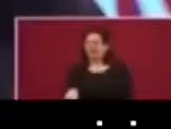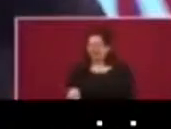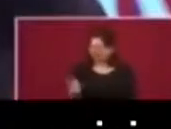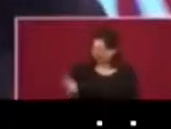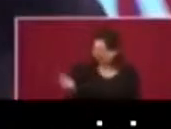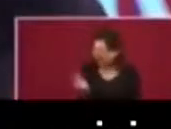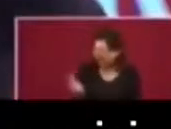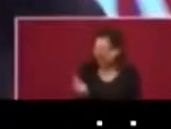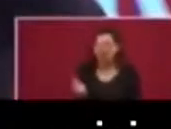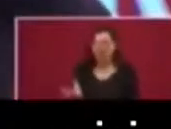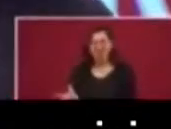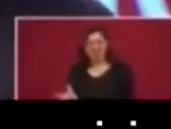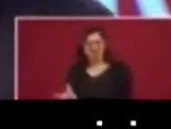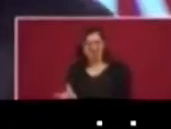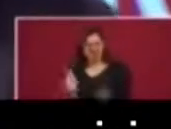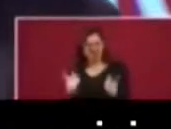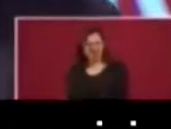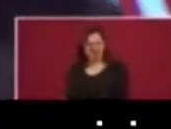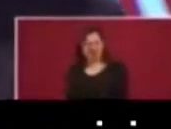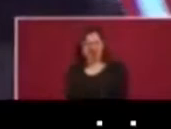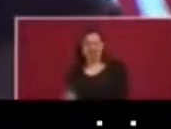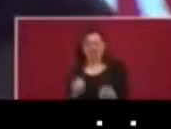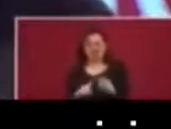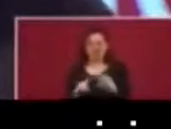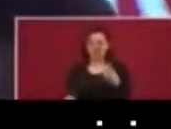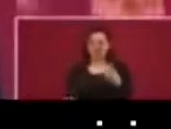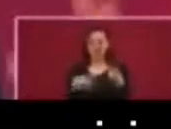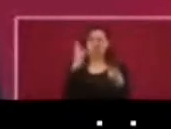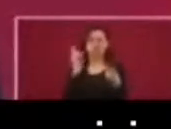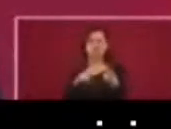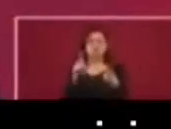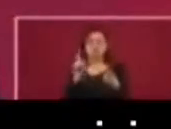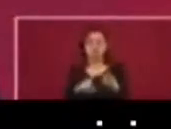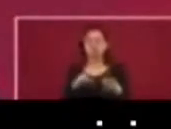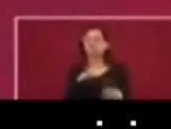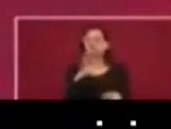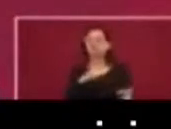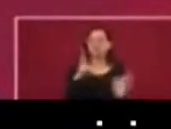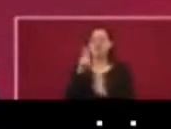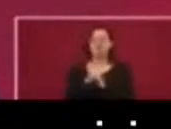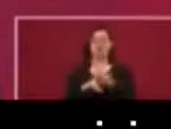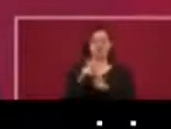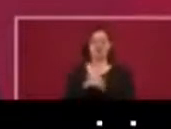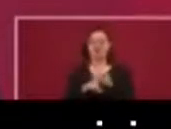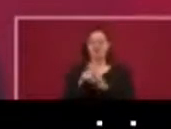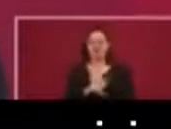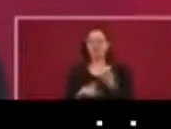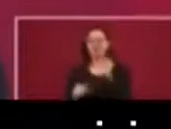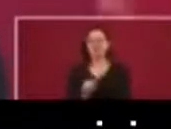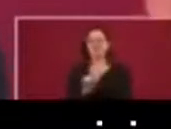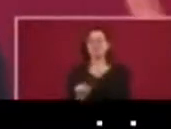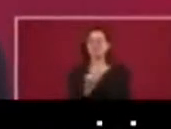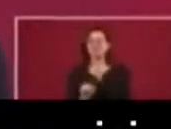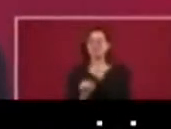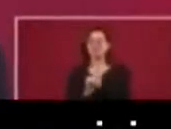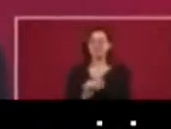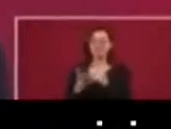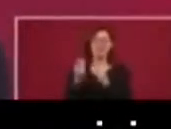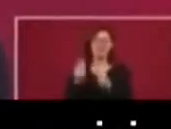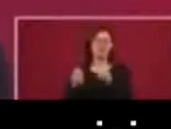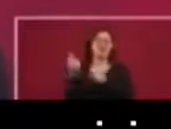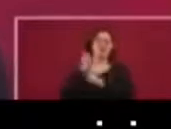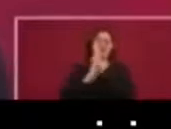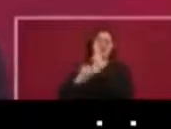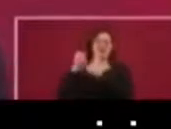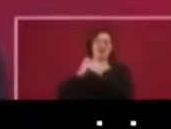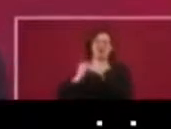tipo de productos. Segundo, también tenemos videos en las redes sociales y en internet que son de hace años y los